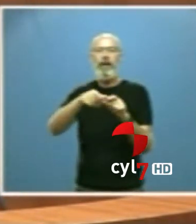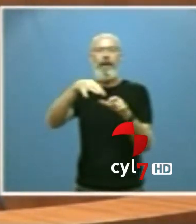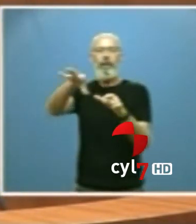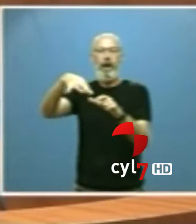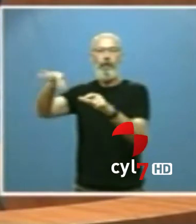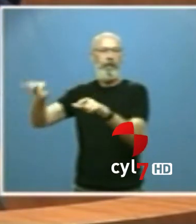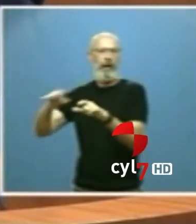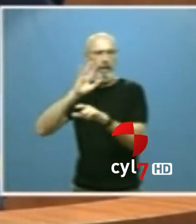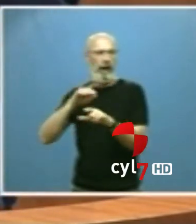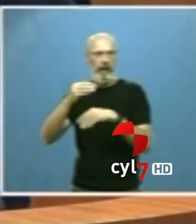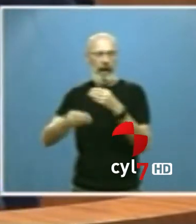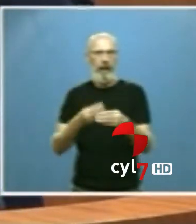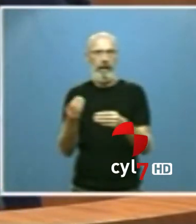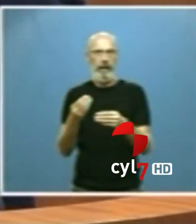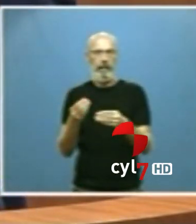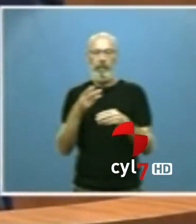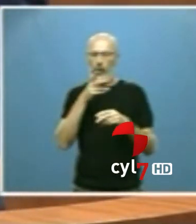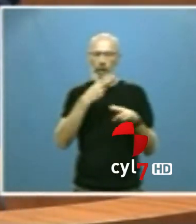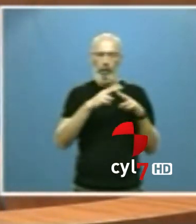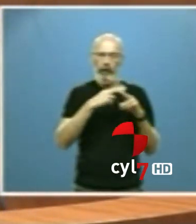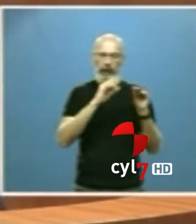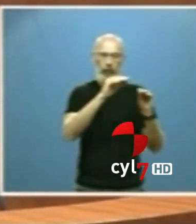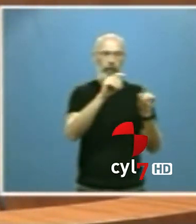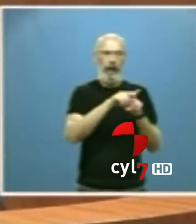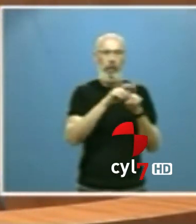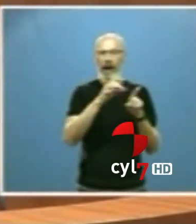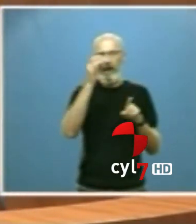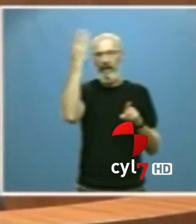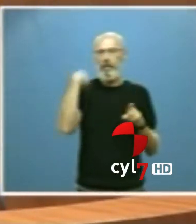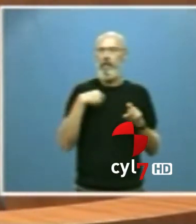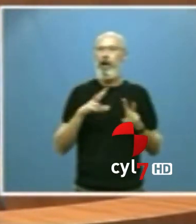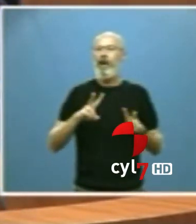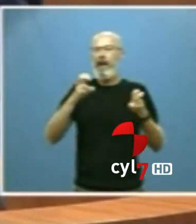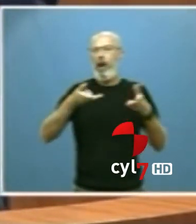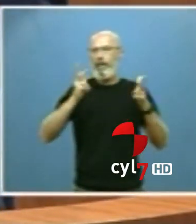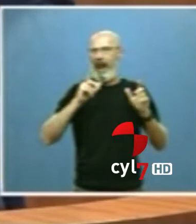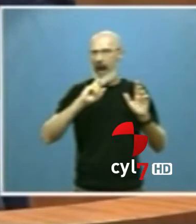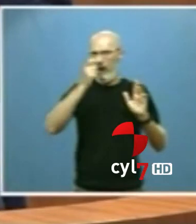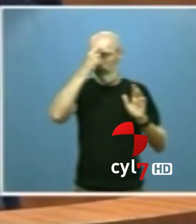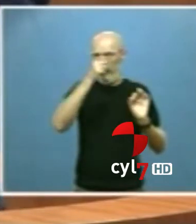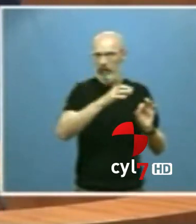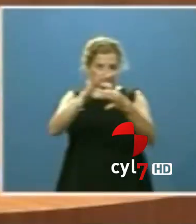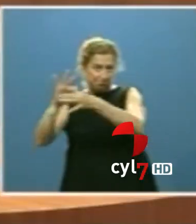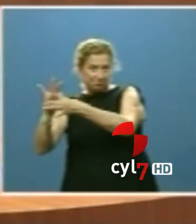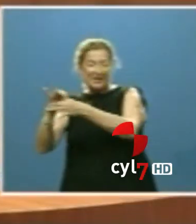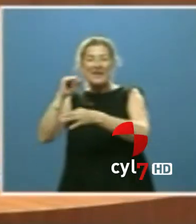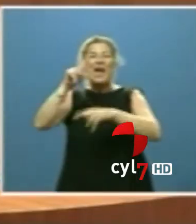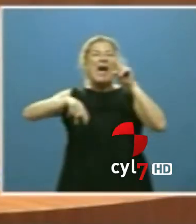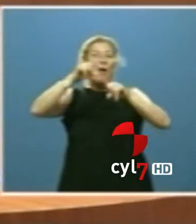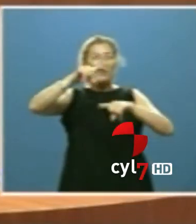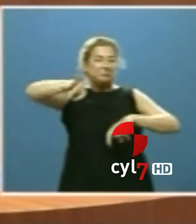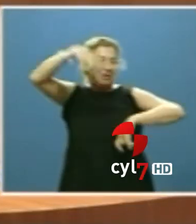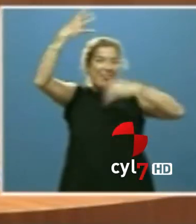políticas ardorosamente cimentadas en su ideología neoliberal nos abocan a un futuro de desierto poblacional casi irreversible algunas iniciativas